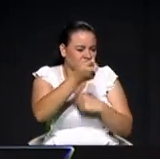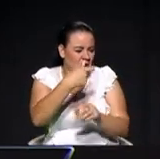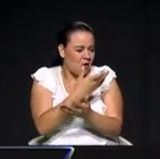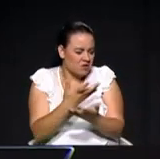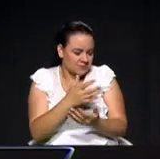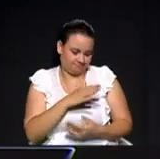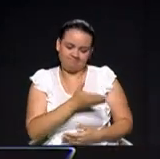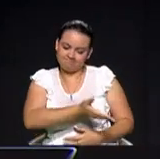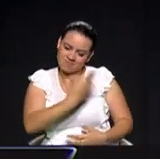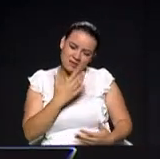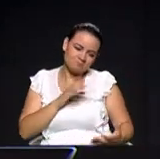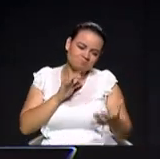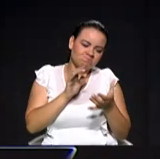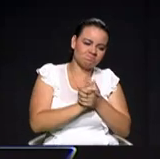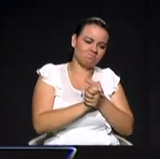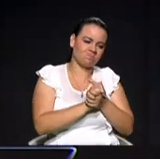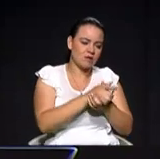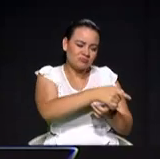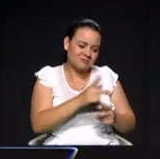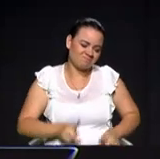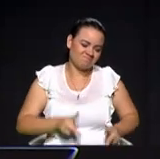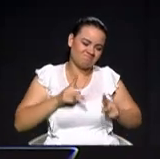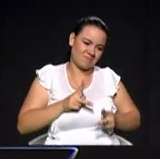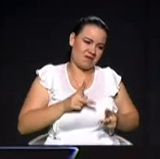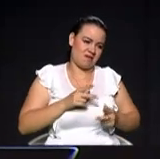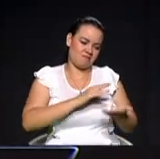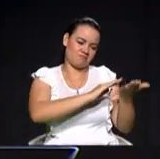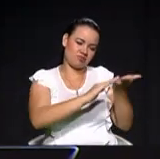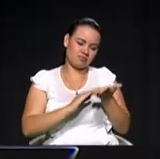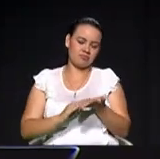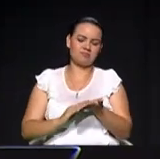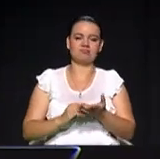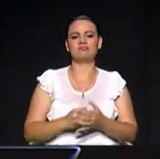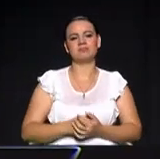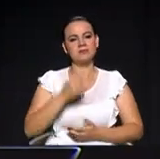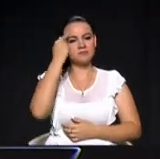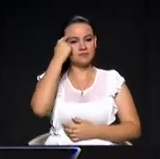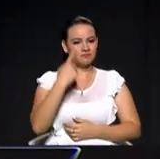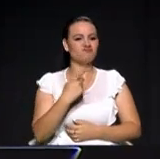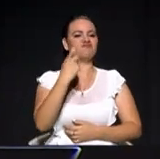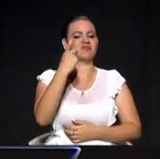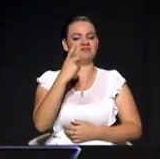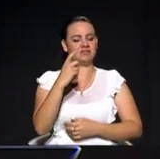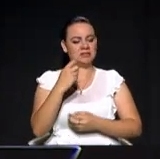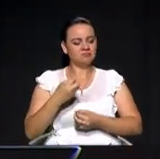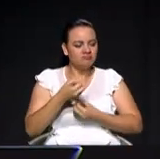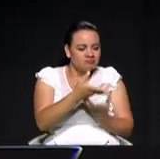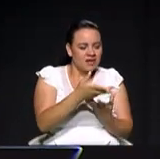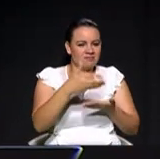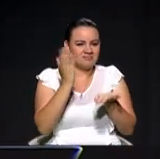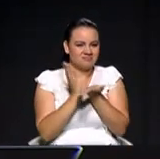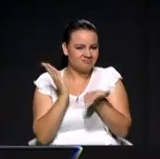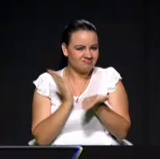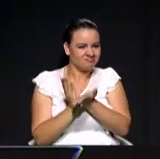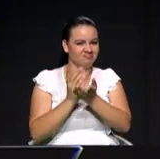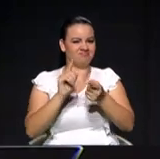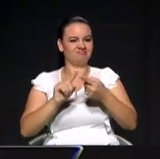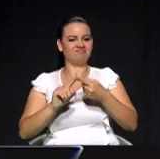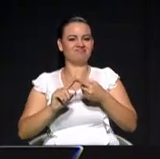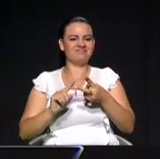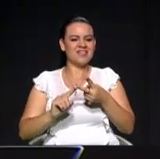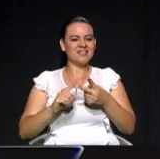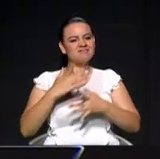y los de medellín que lo que hace falta es educación lo que hace falta es salud lo que a falta